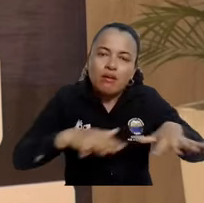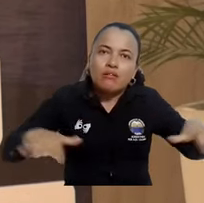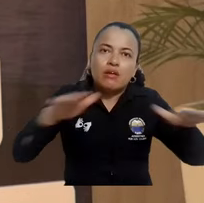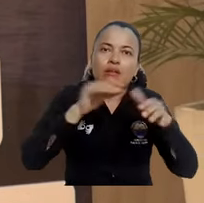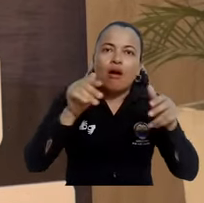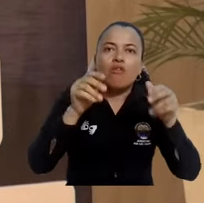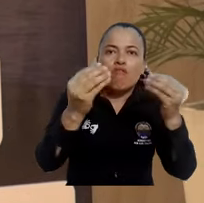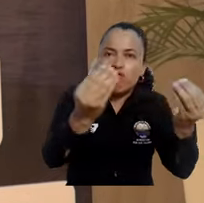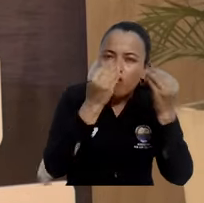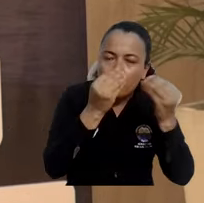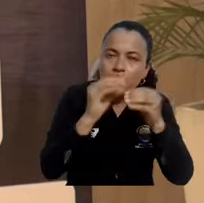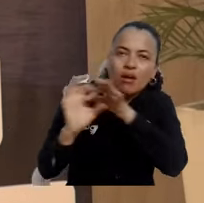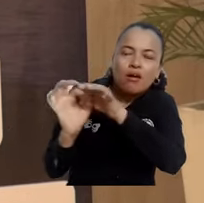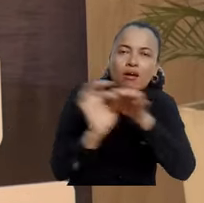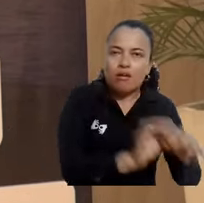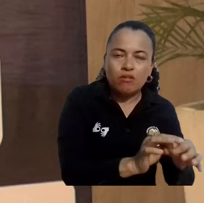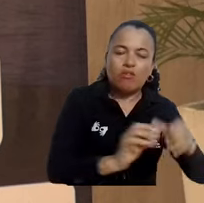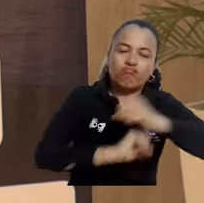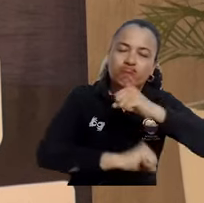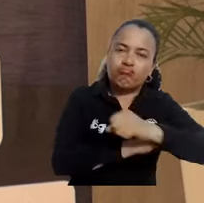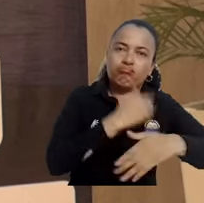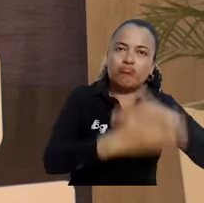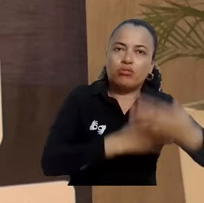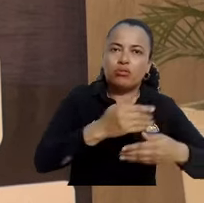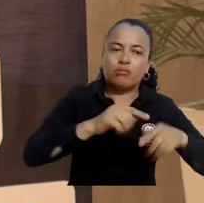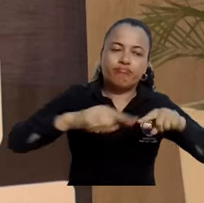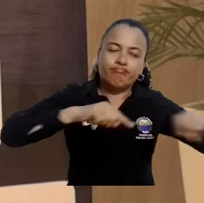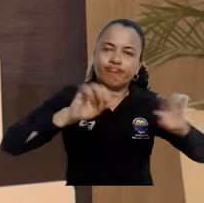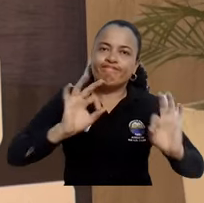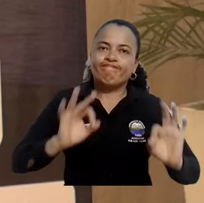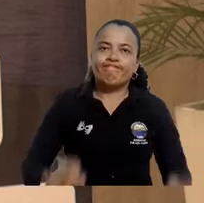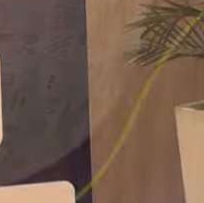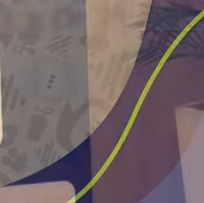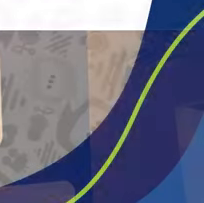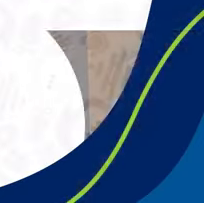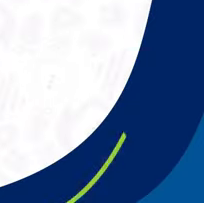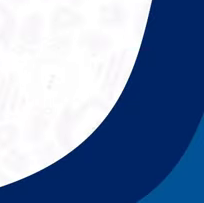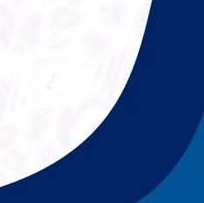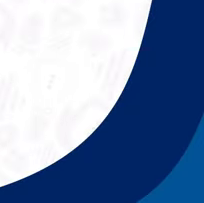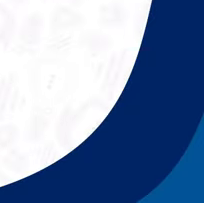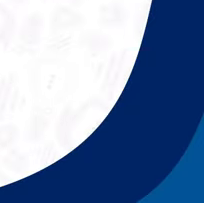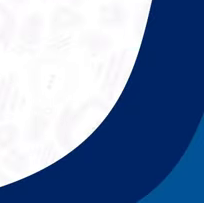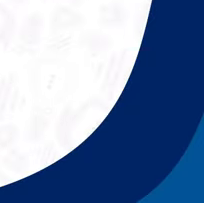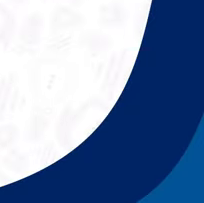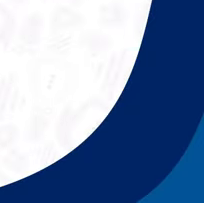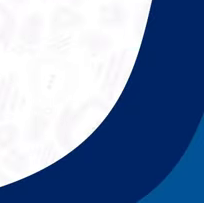formación, pero también de articulación para fortalecer estos procesos de gobernanza.